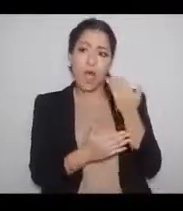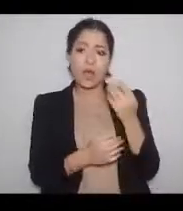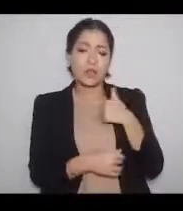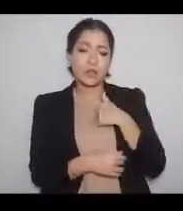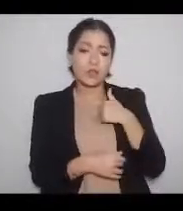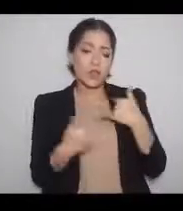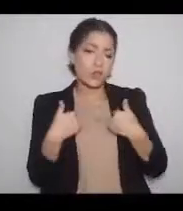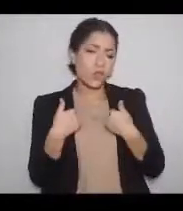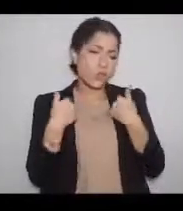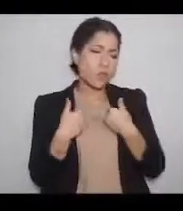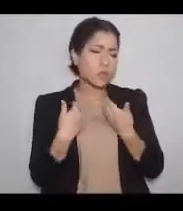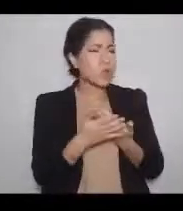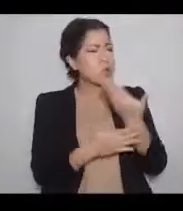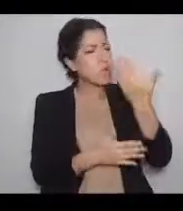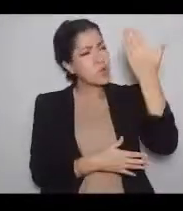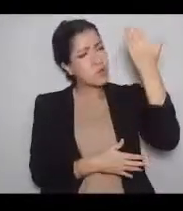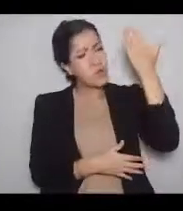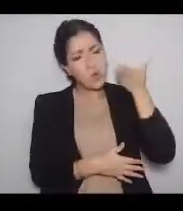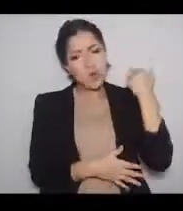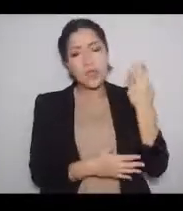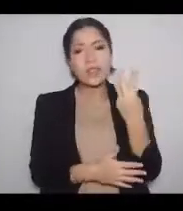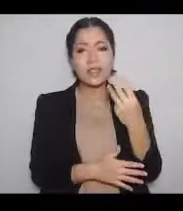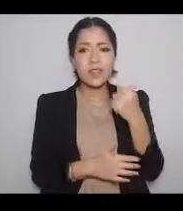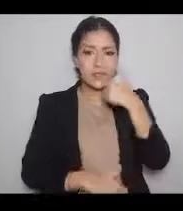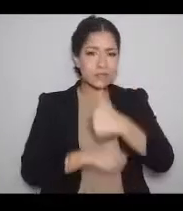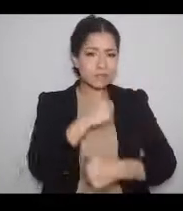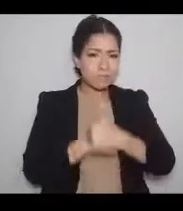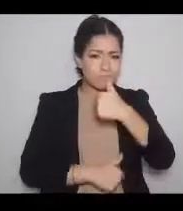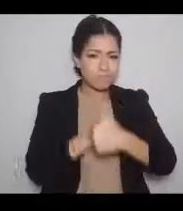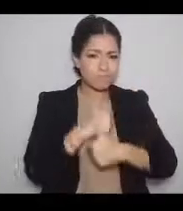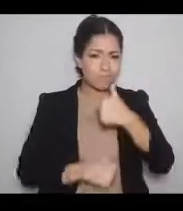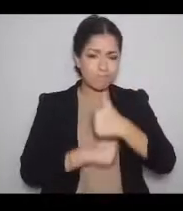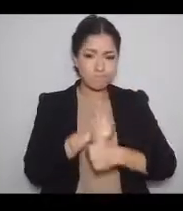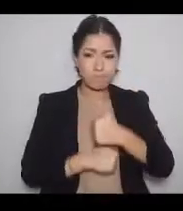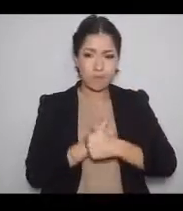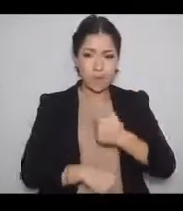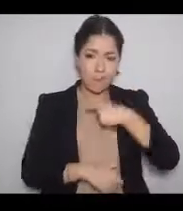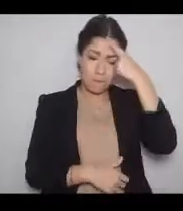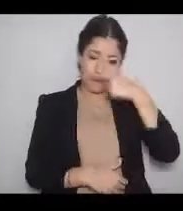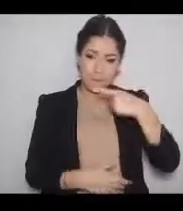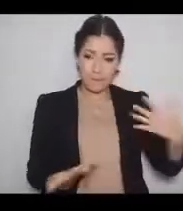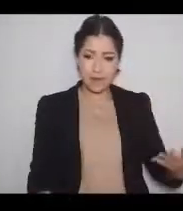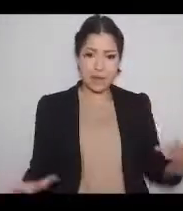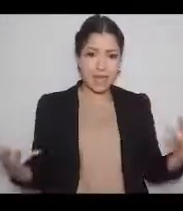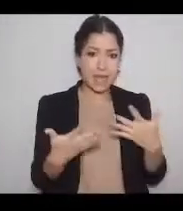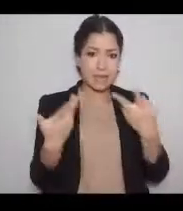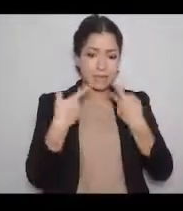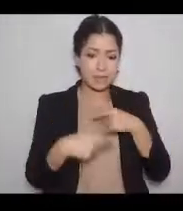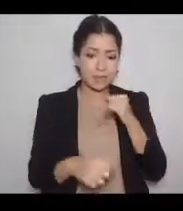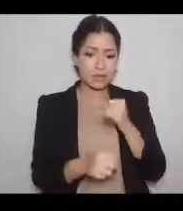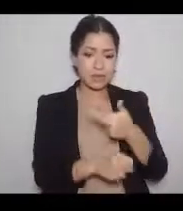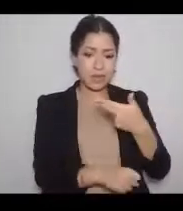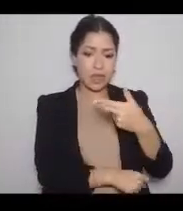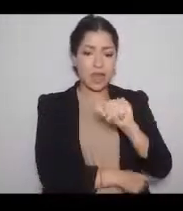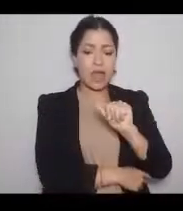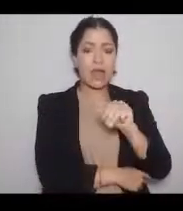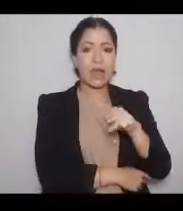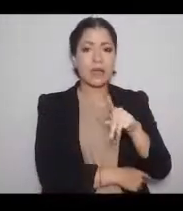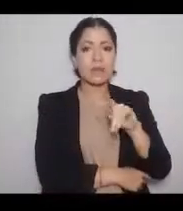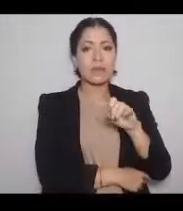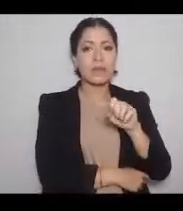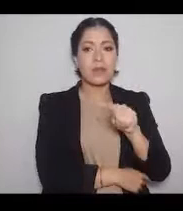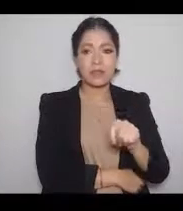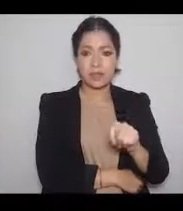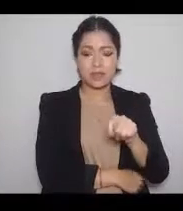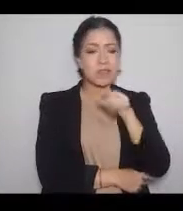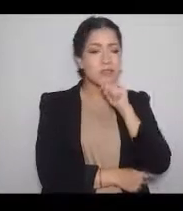Hace siglos, tres actores competimos por el papel de Hamlet. Lo gané yo. En el estreno,